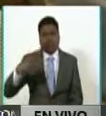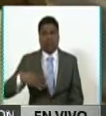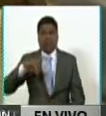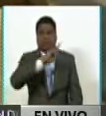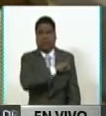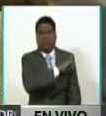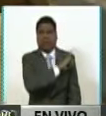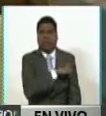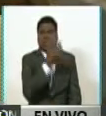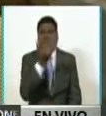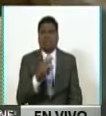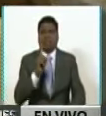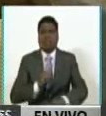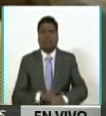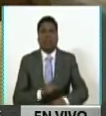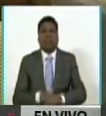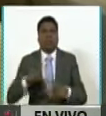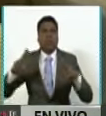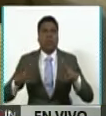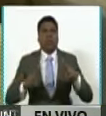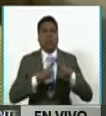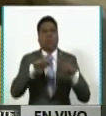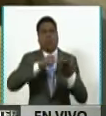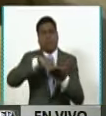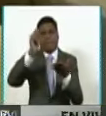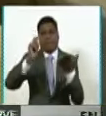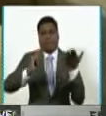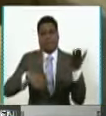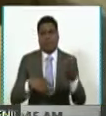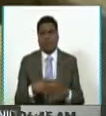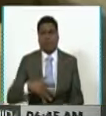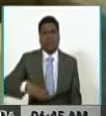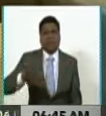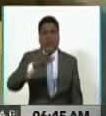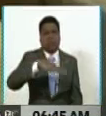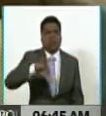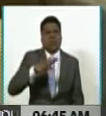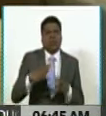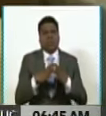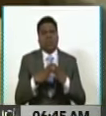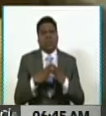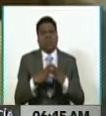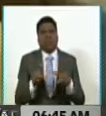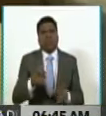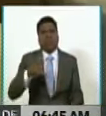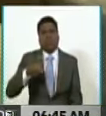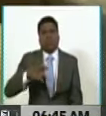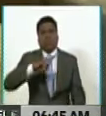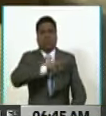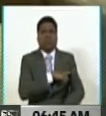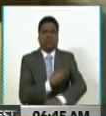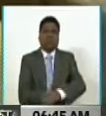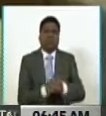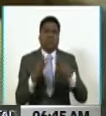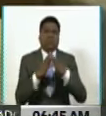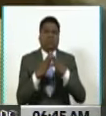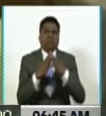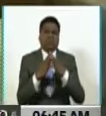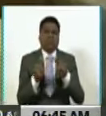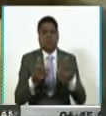Zamora. En este momento se encuentran firmando el acta donde todo el poder ejecutivo y las